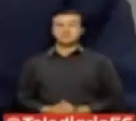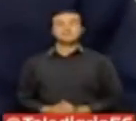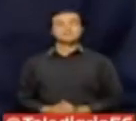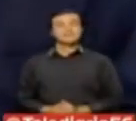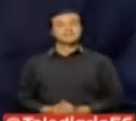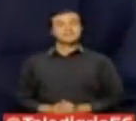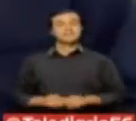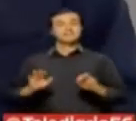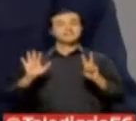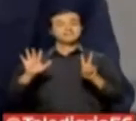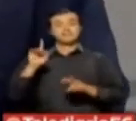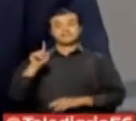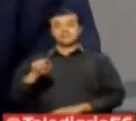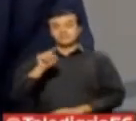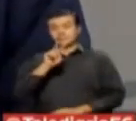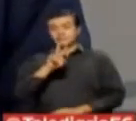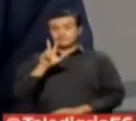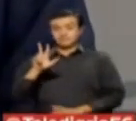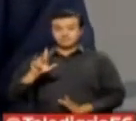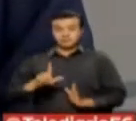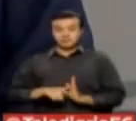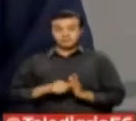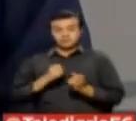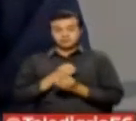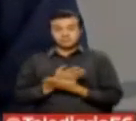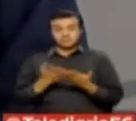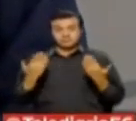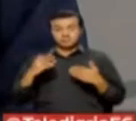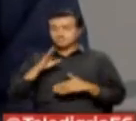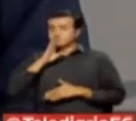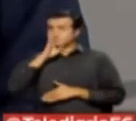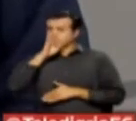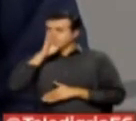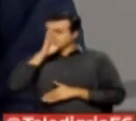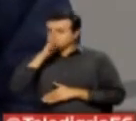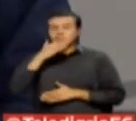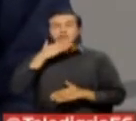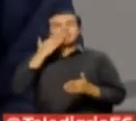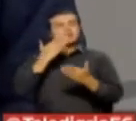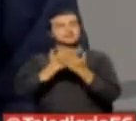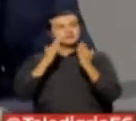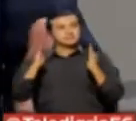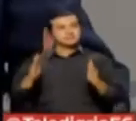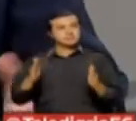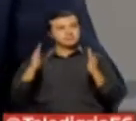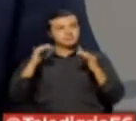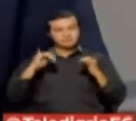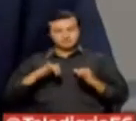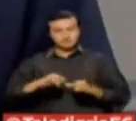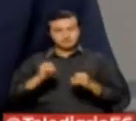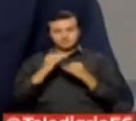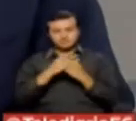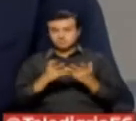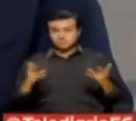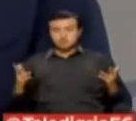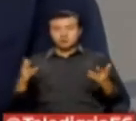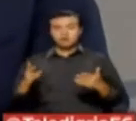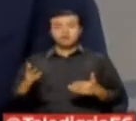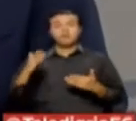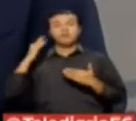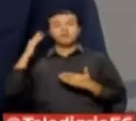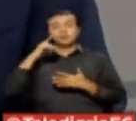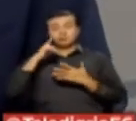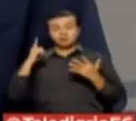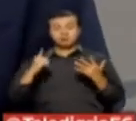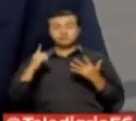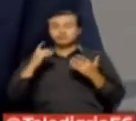7 de la mañana con 23 minutos como siempre gracias por su sintonía continuamos políticas para